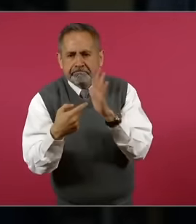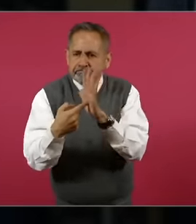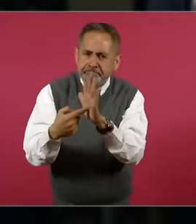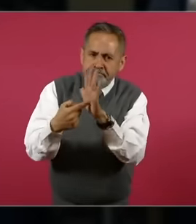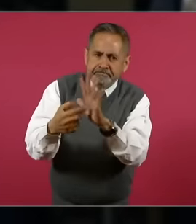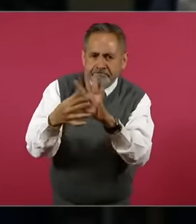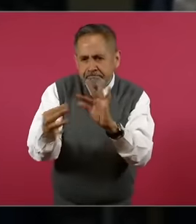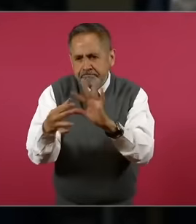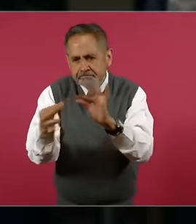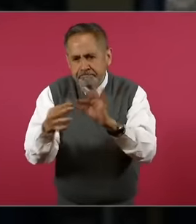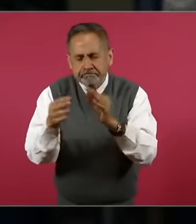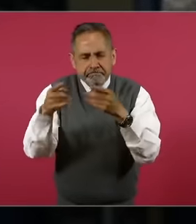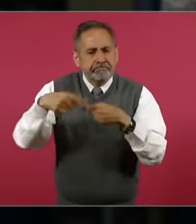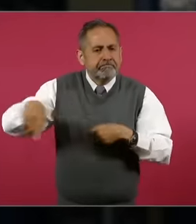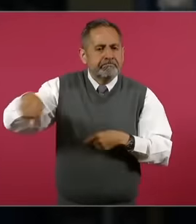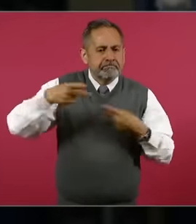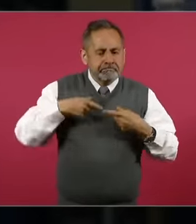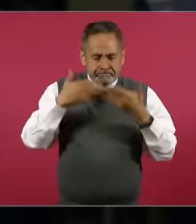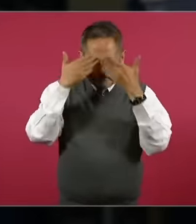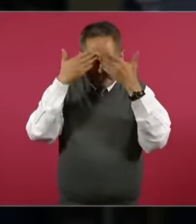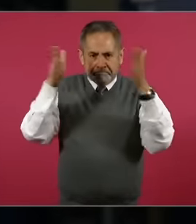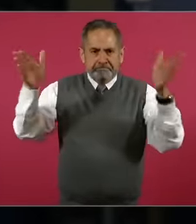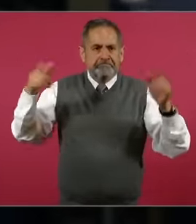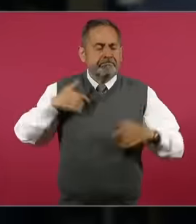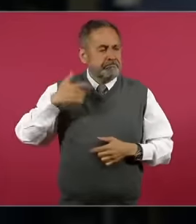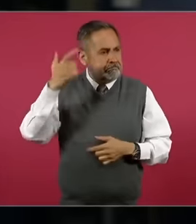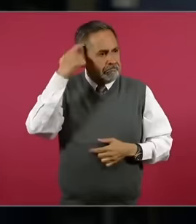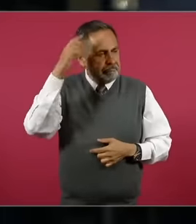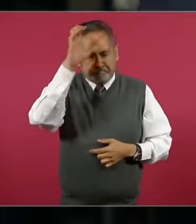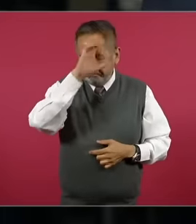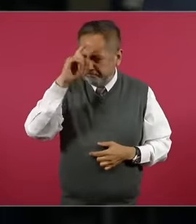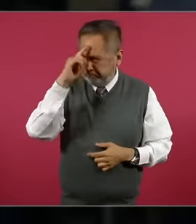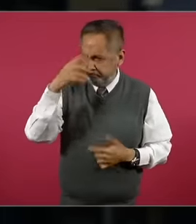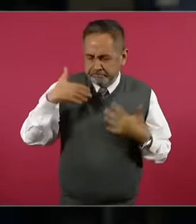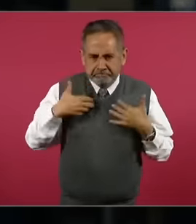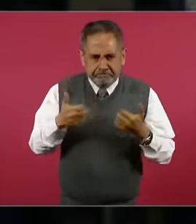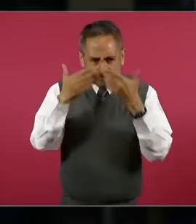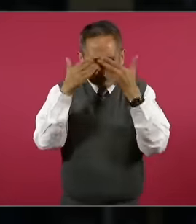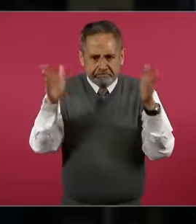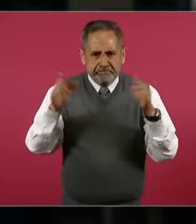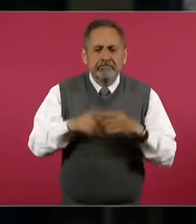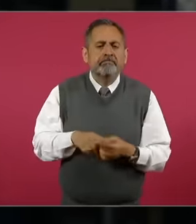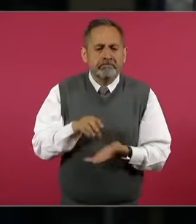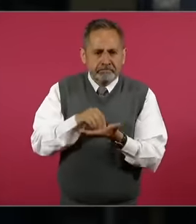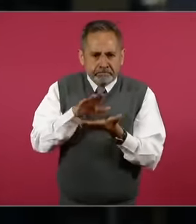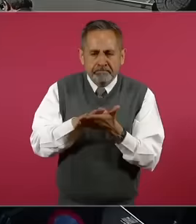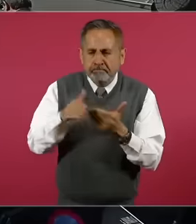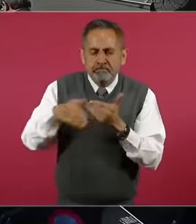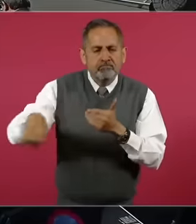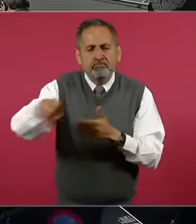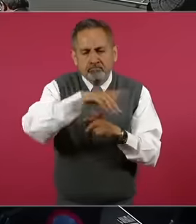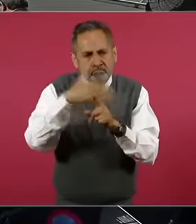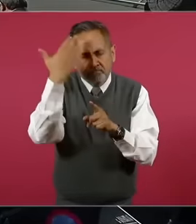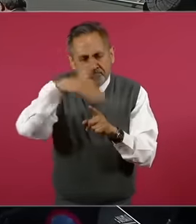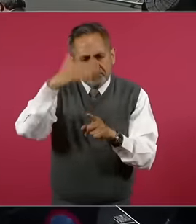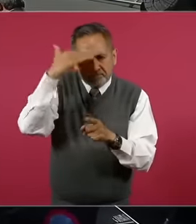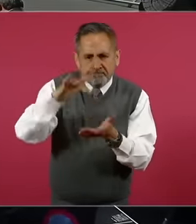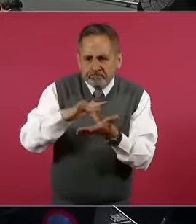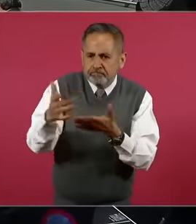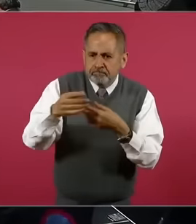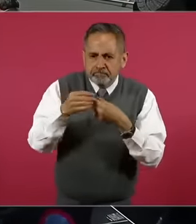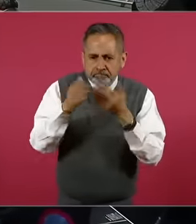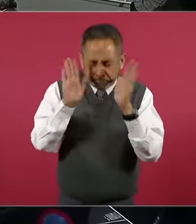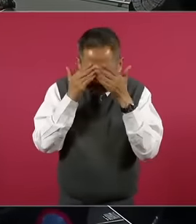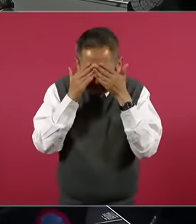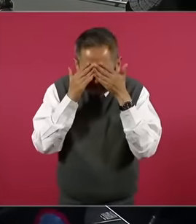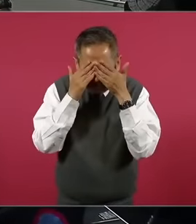consecuencia una apertura de conciencia, como usted lo llama, y deja un México más documentado, más informado y además sin vendas en